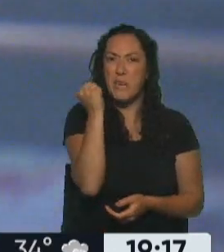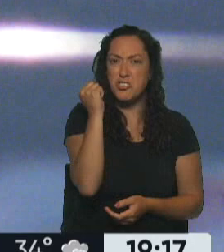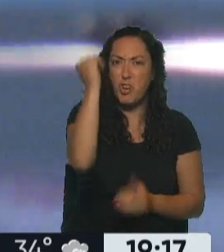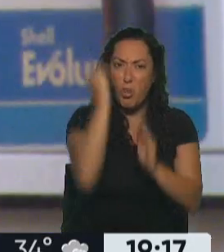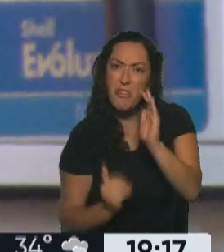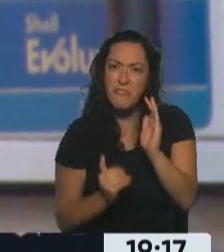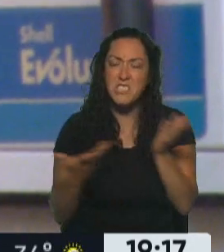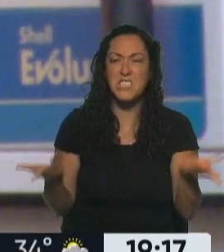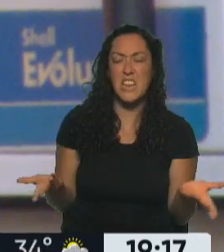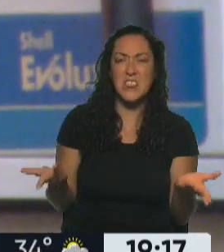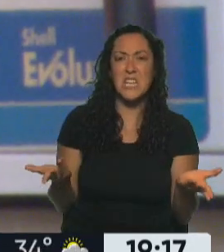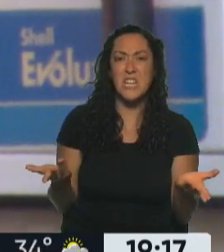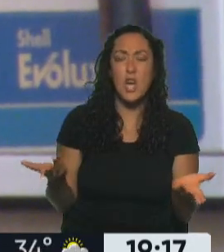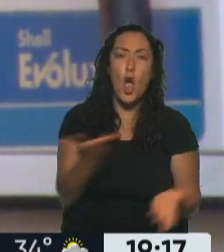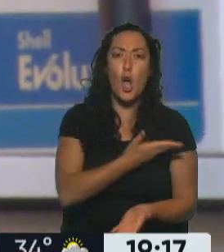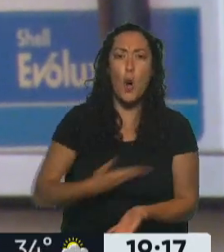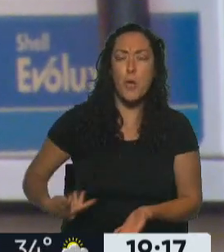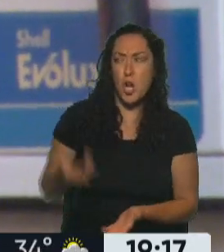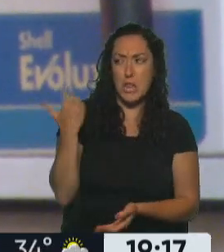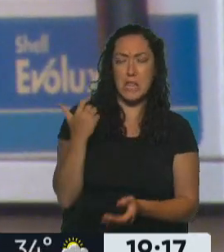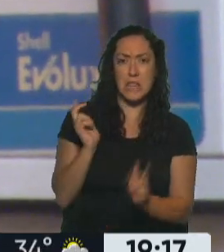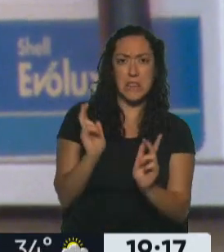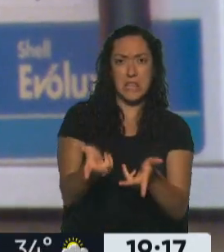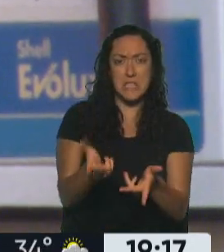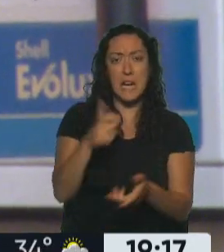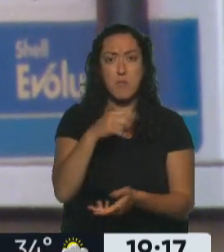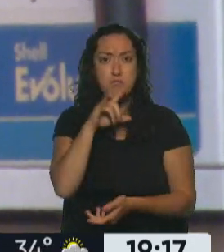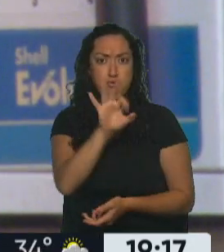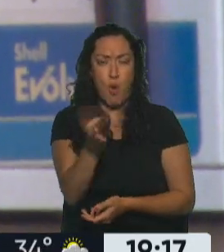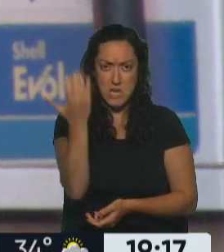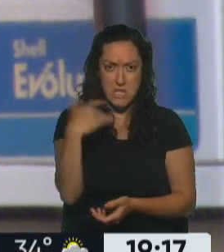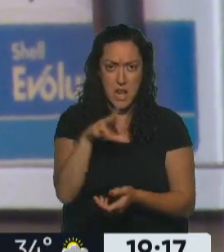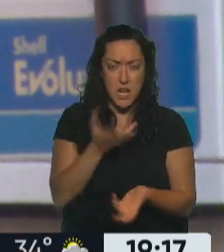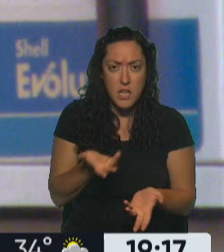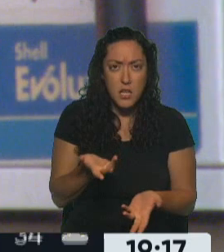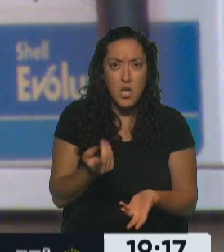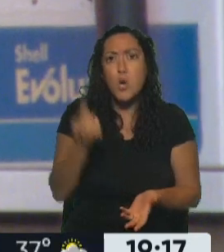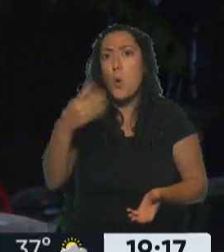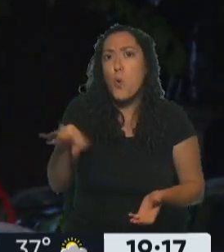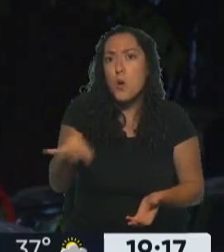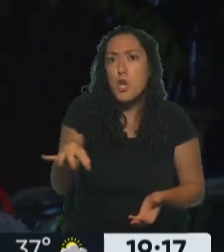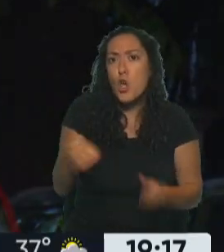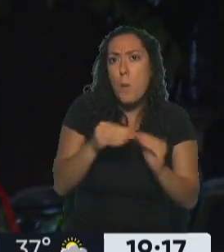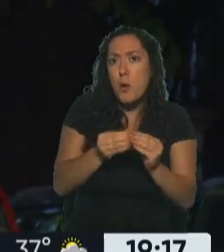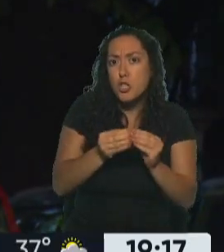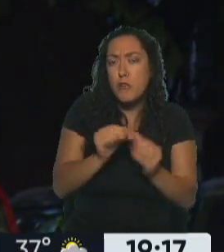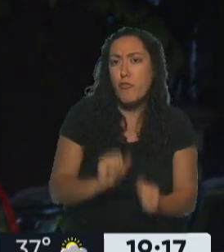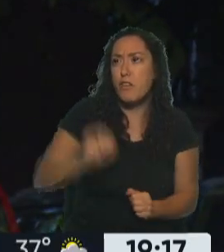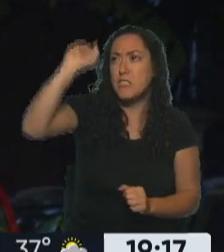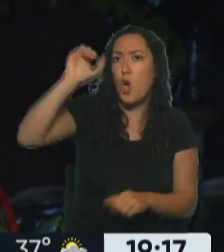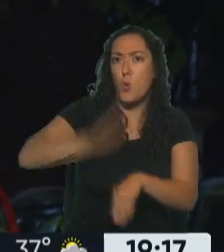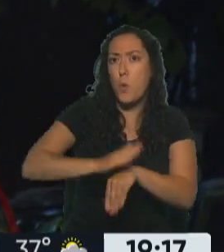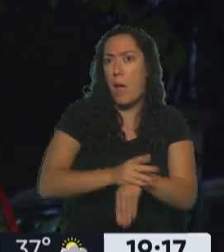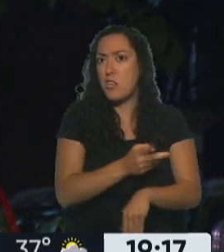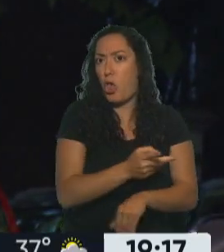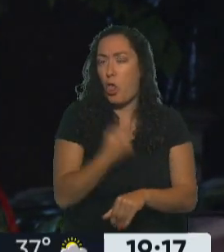remarca desde el gobierno y lo acaba de ser Luis Caputo ayer como las únicas causas de la inflación? En Argentina la inflación tiene mucho